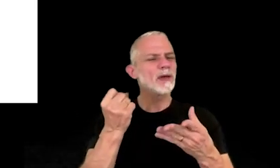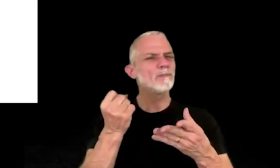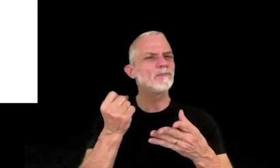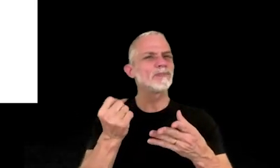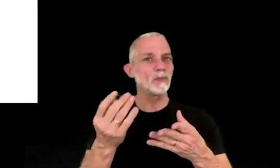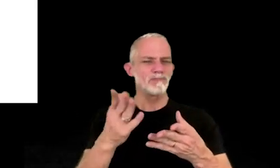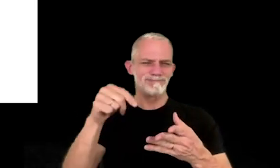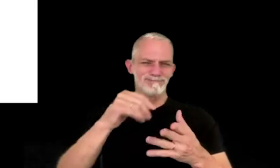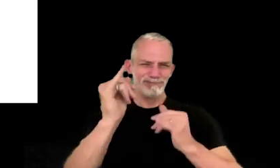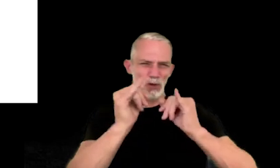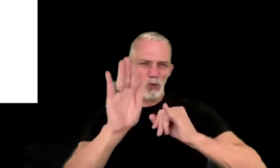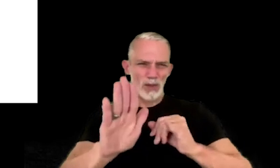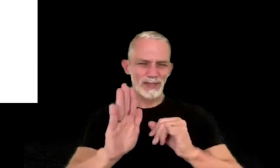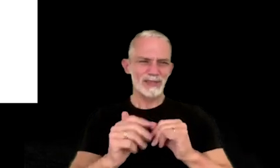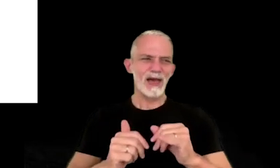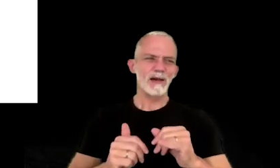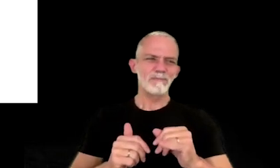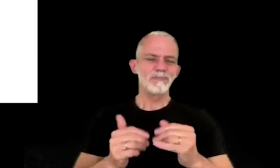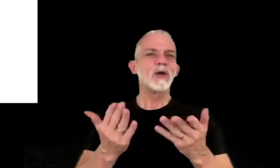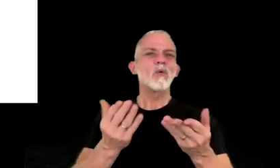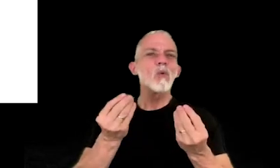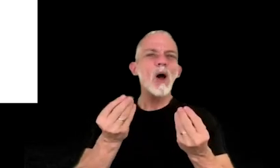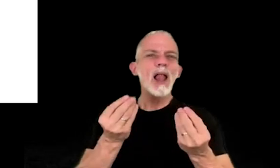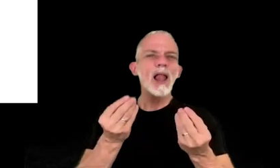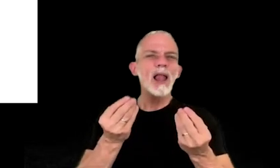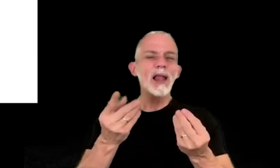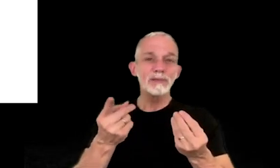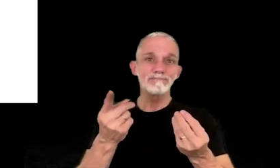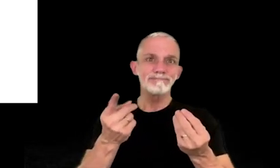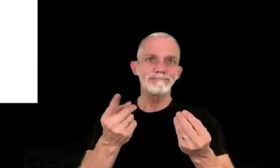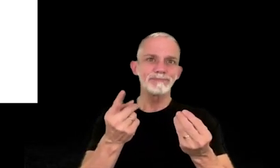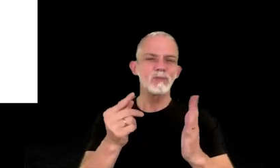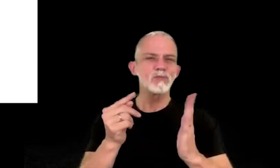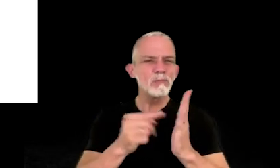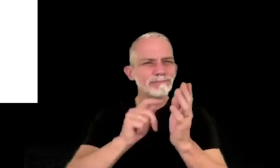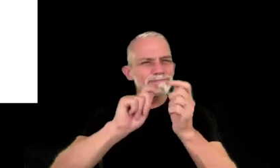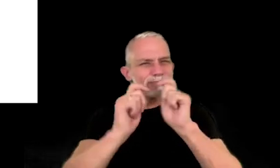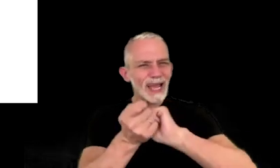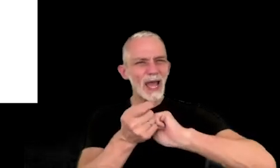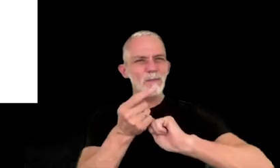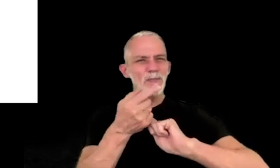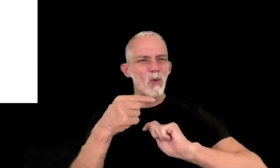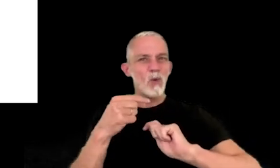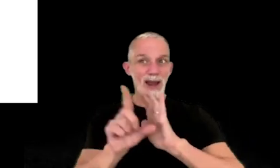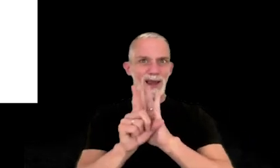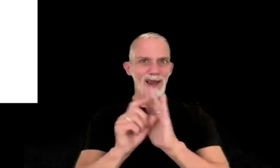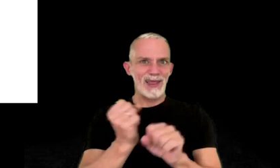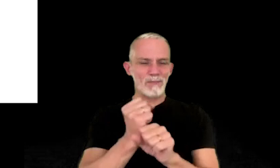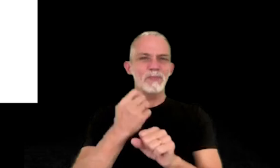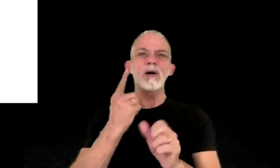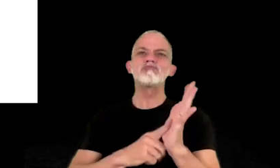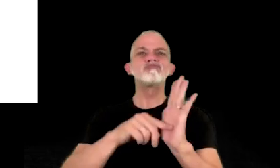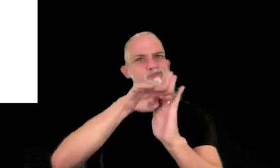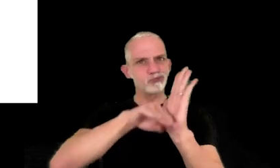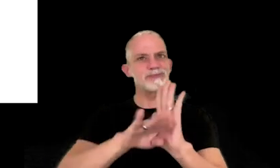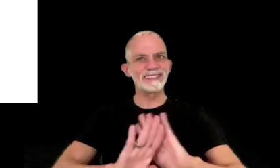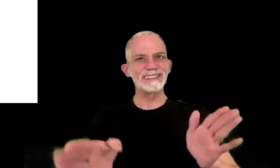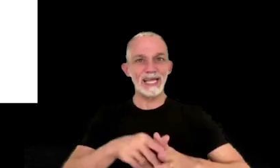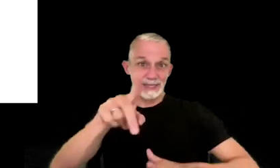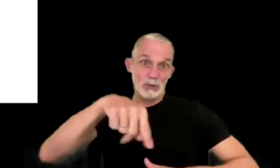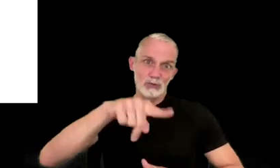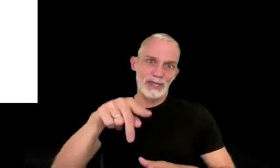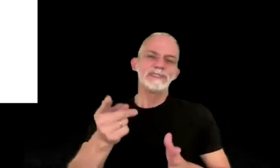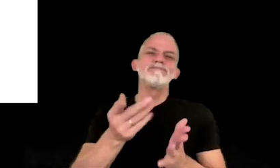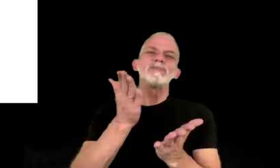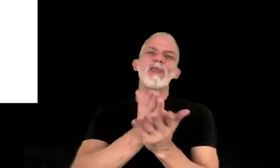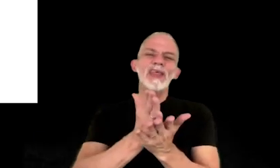ahora les voy a comentar cuál es una de las modificaciones que ya se ha reglamentado y que ustedes tendrían